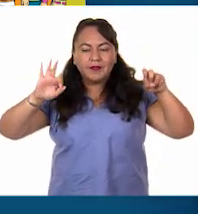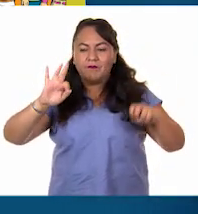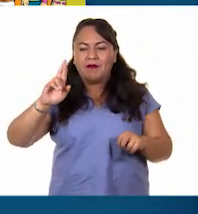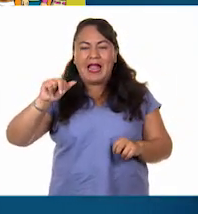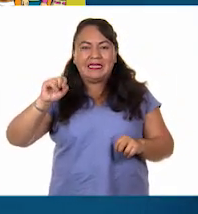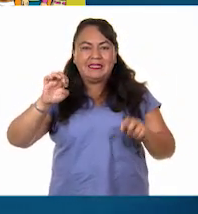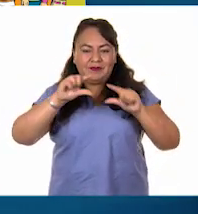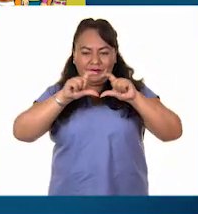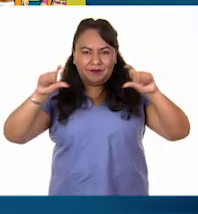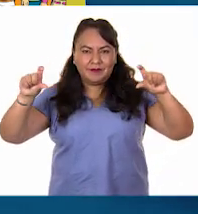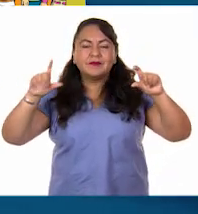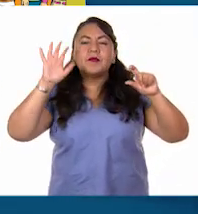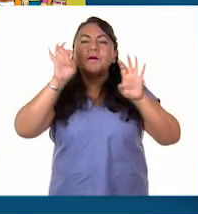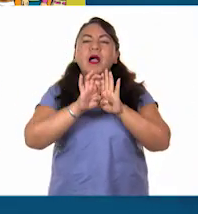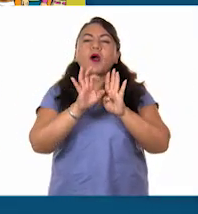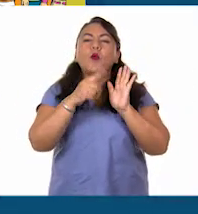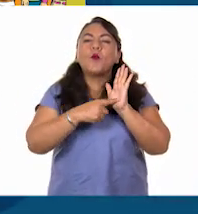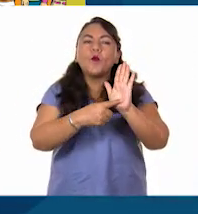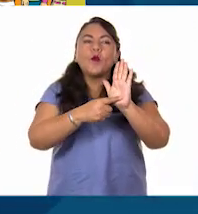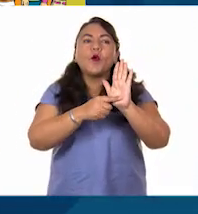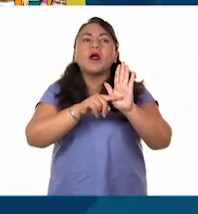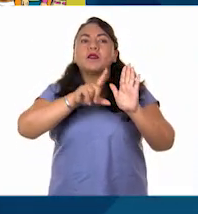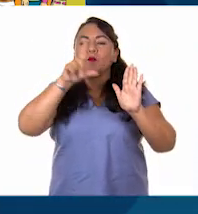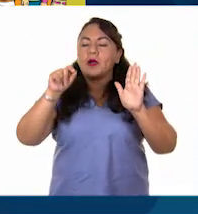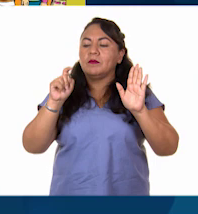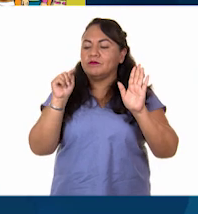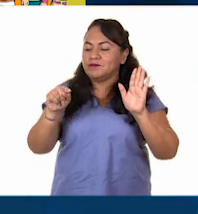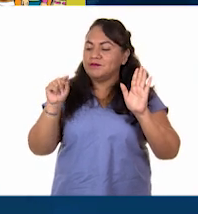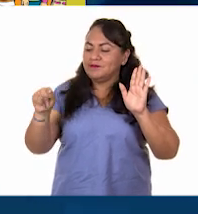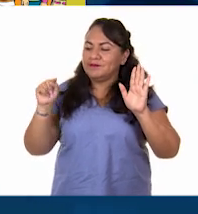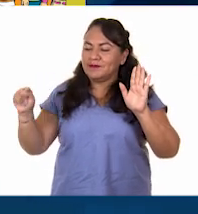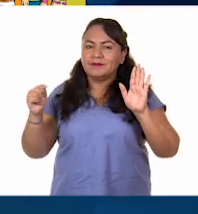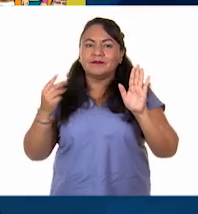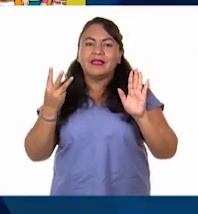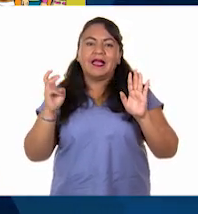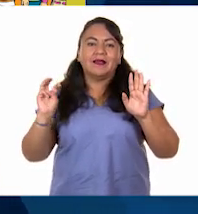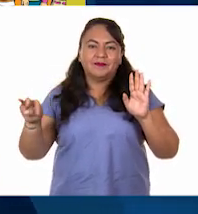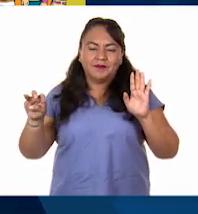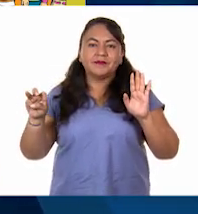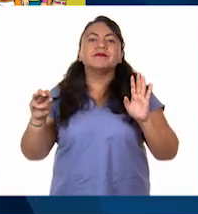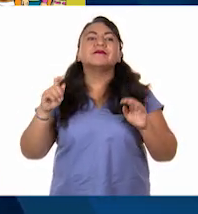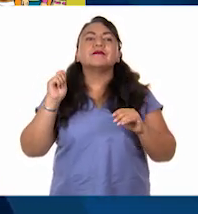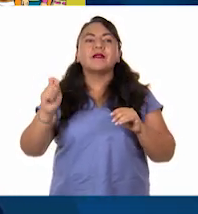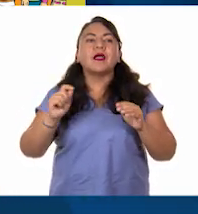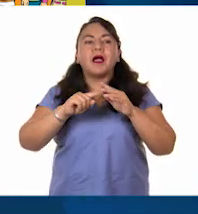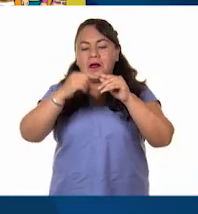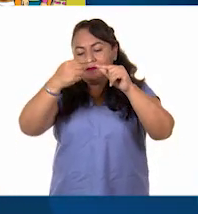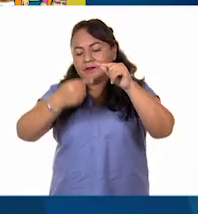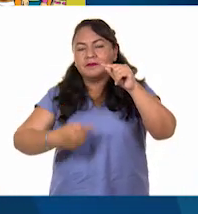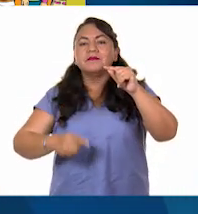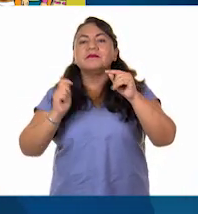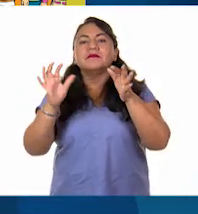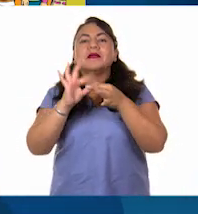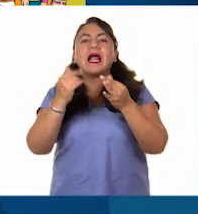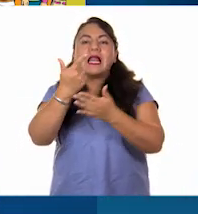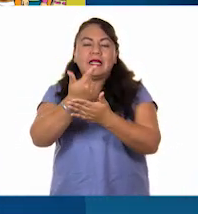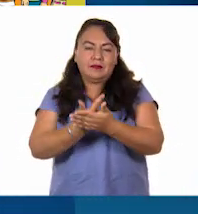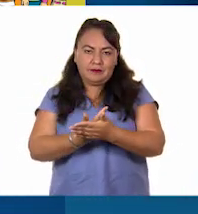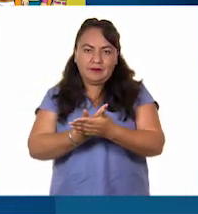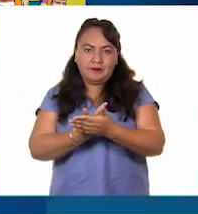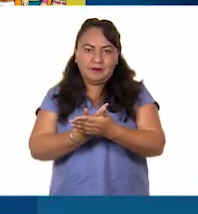es una frase como de presentación con puntos suspensivos, porque queda completada con cada uno de los elementos del listado